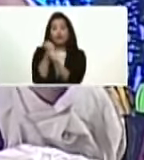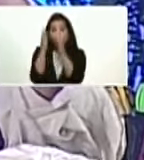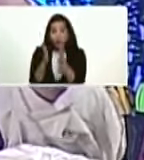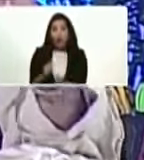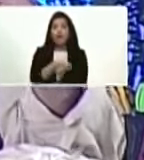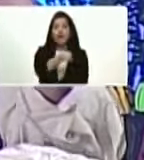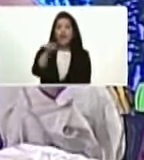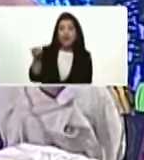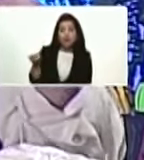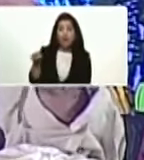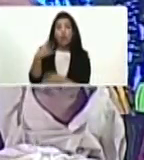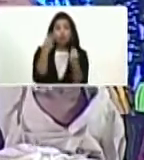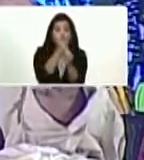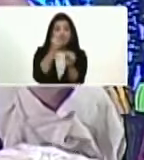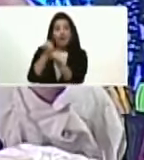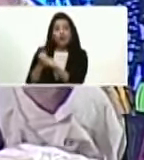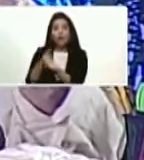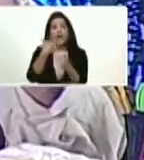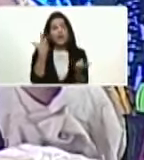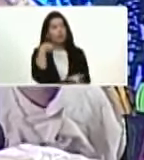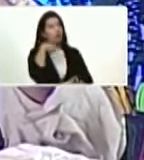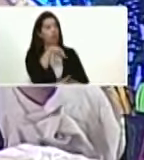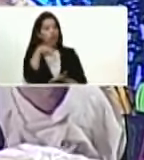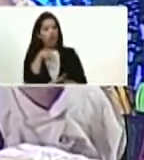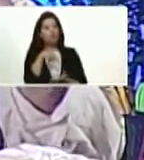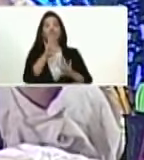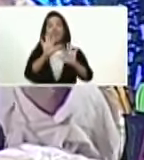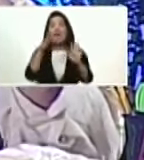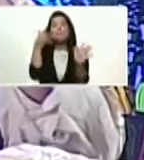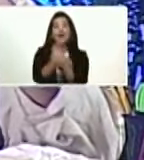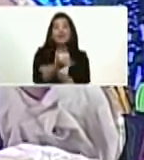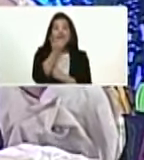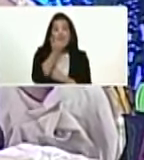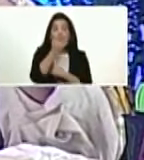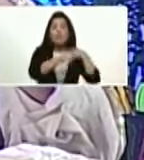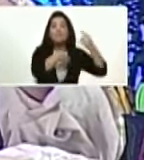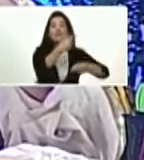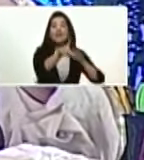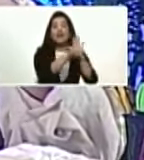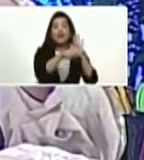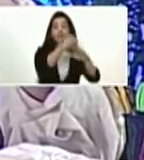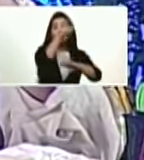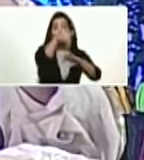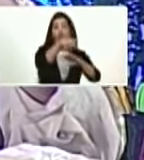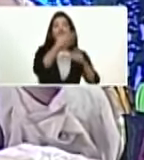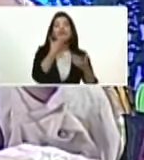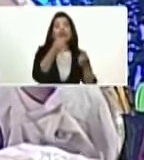amenazados por la ley de privatización que mañana pretende ser aprobada en la Asamblea Nacional. Alerta, alerta,